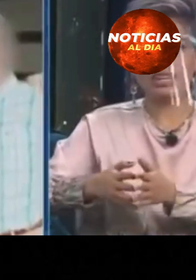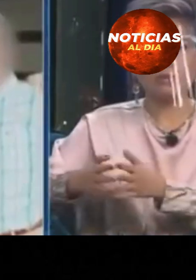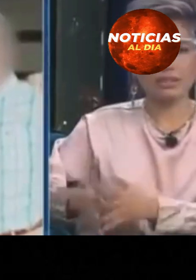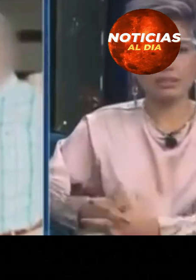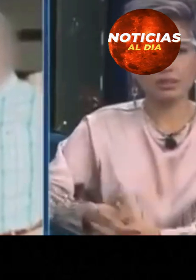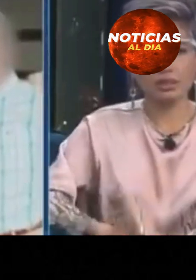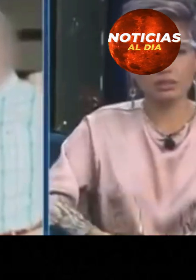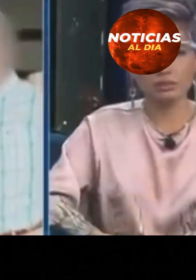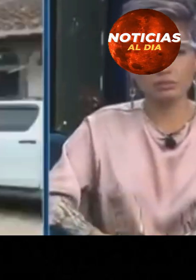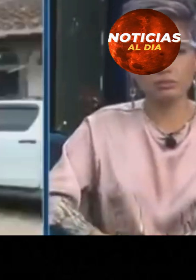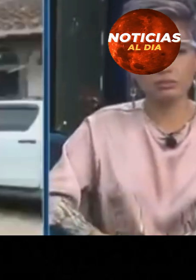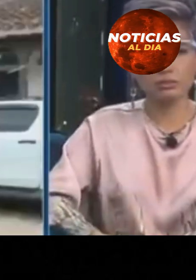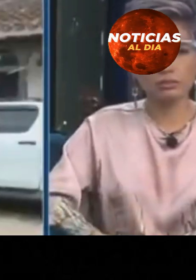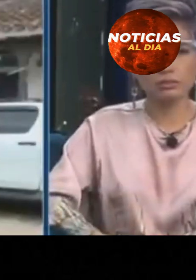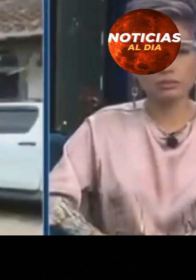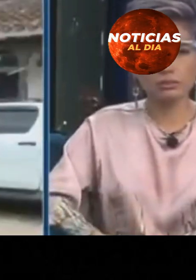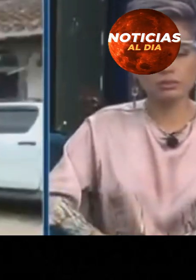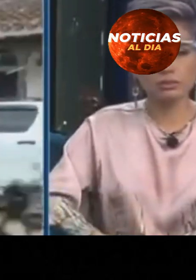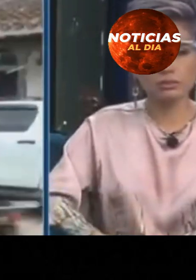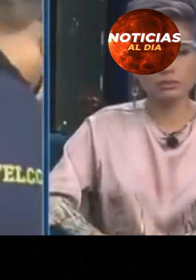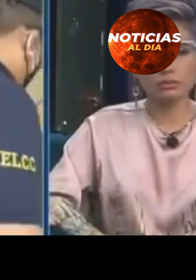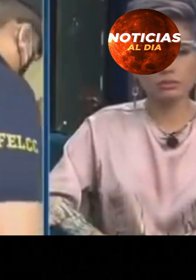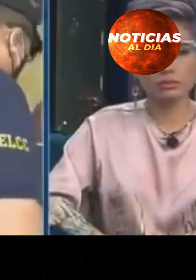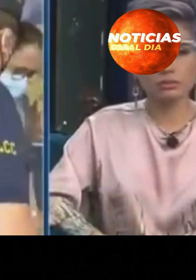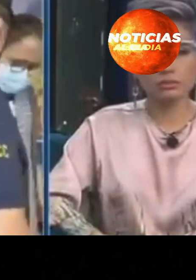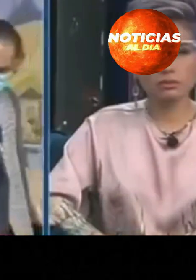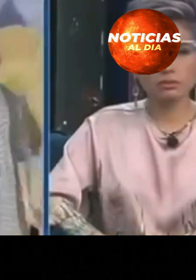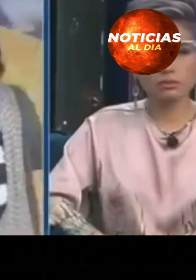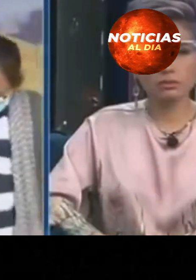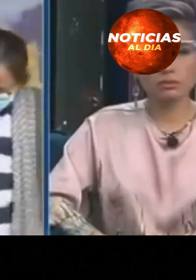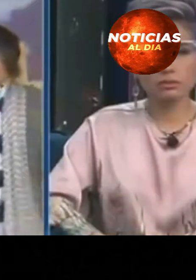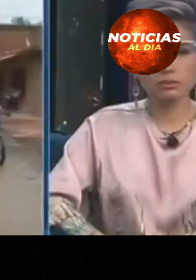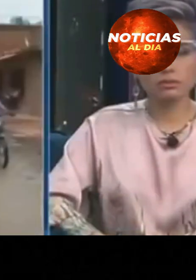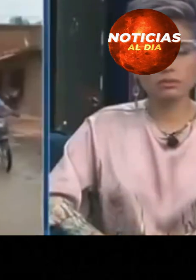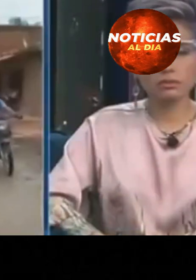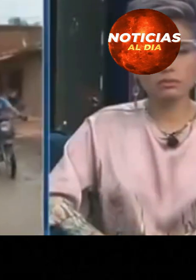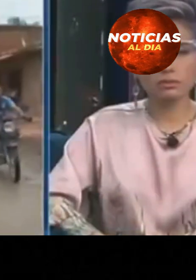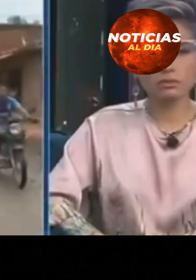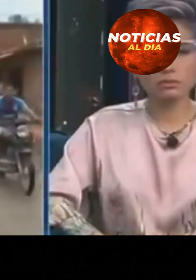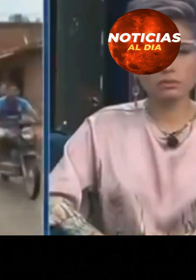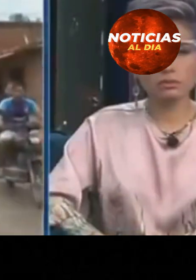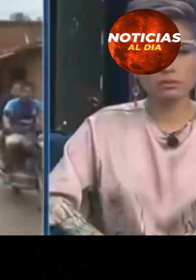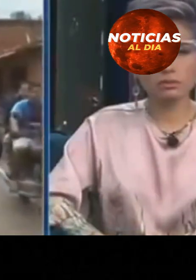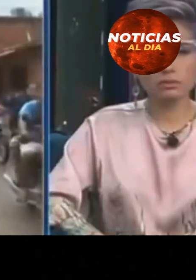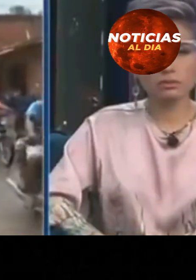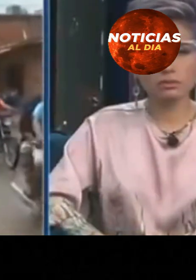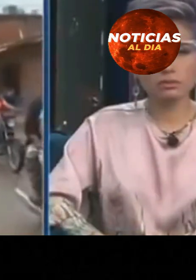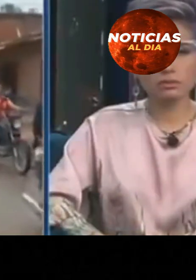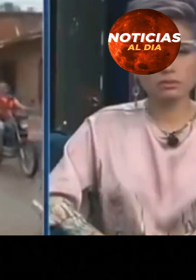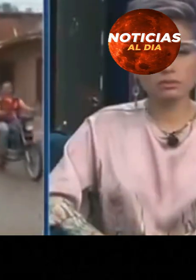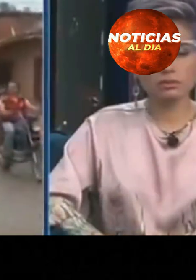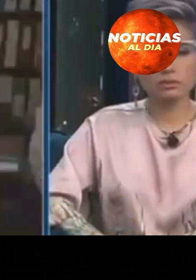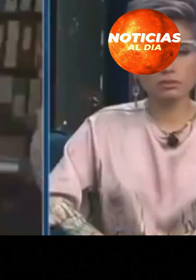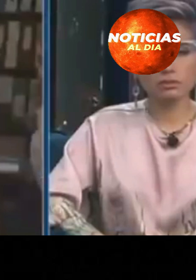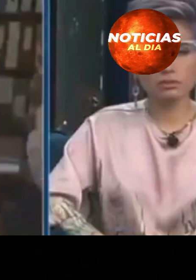retardación de las investigaciones? Mire, algo que hemos visto días atrás, que lamento mucho que nuevamente